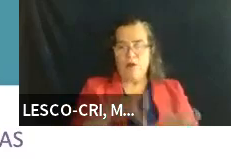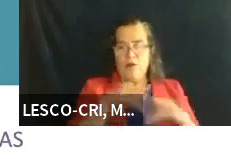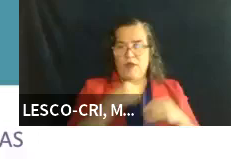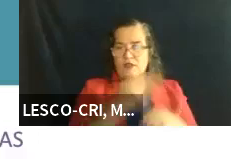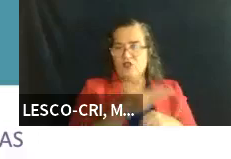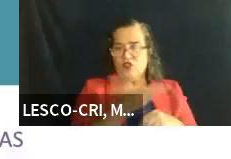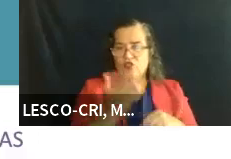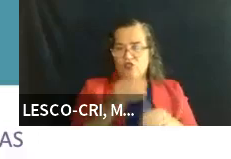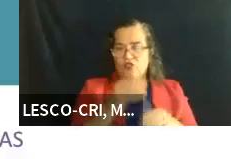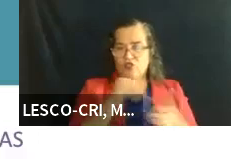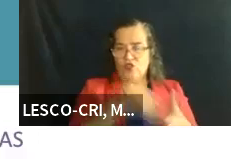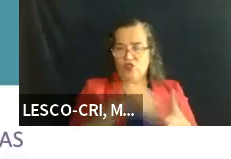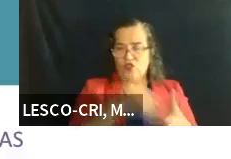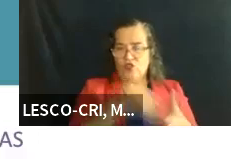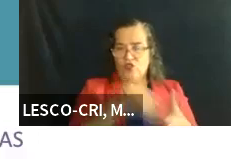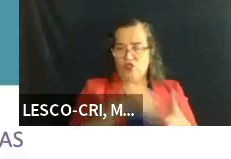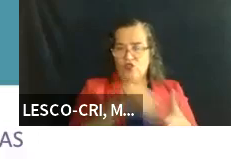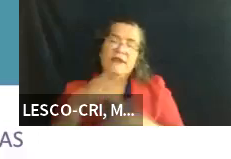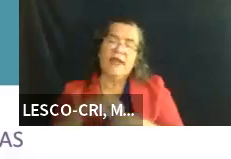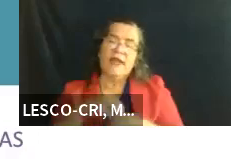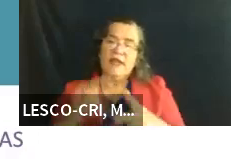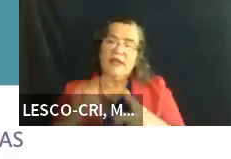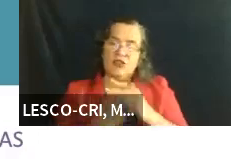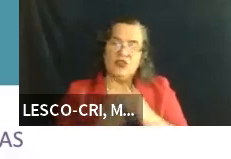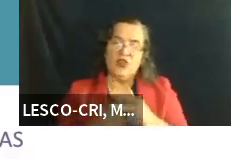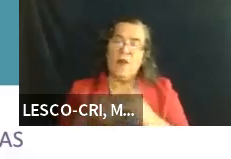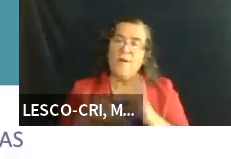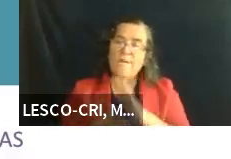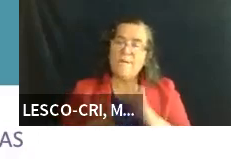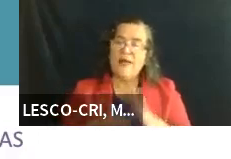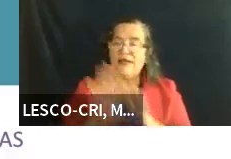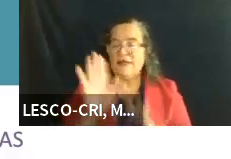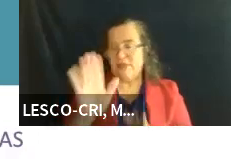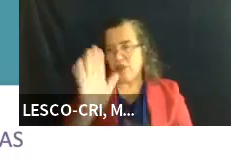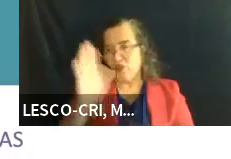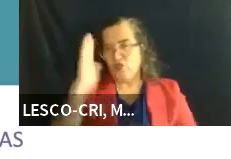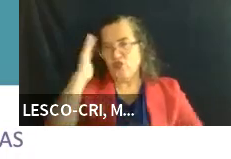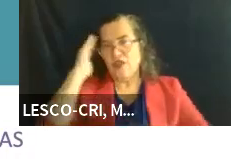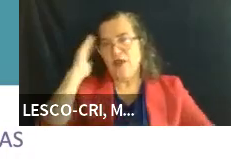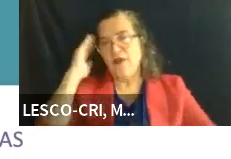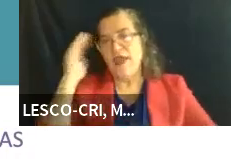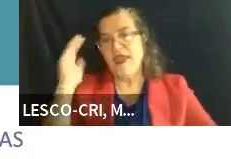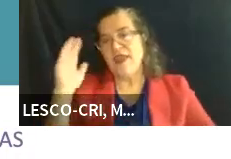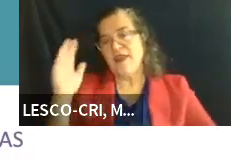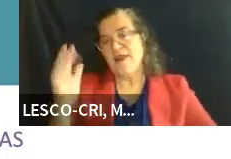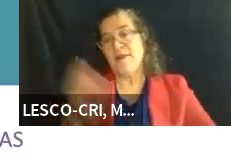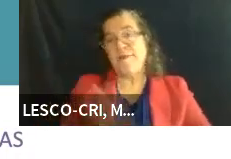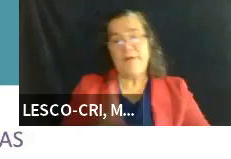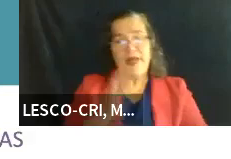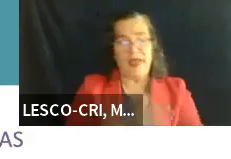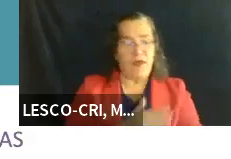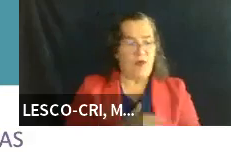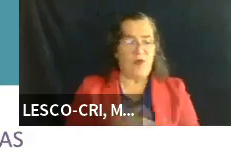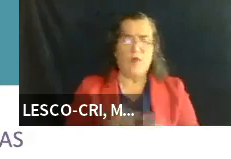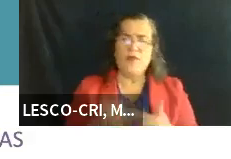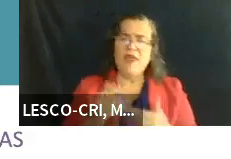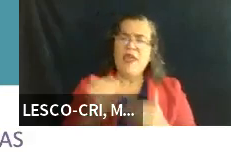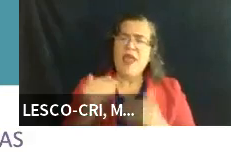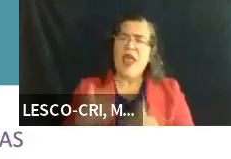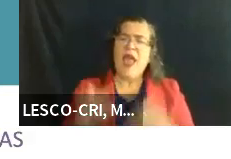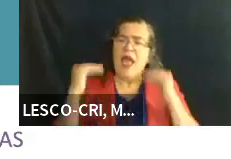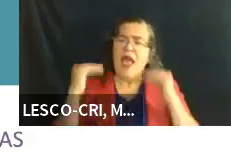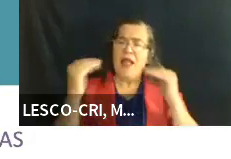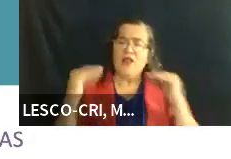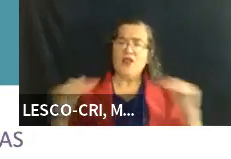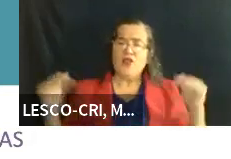con una integración lógicamente inicial sobre la base de su saber experiencial previo, y con un alto nivel de provisión docente en términos